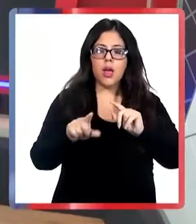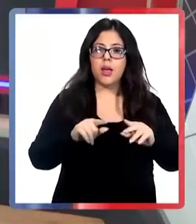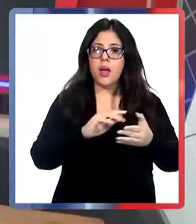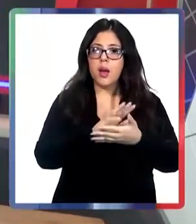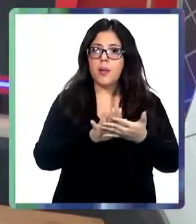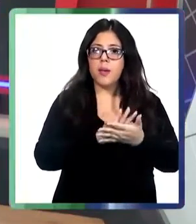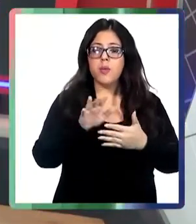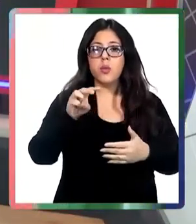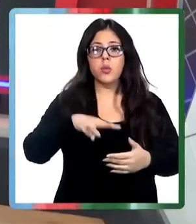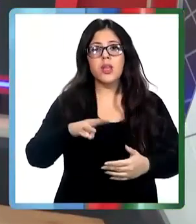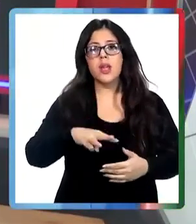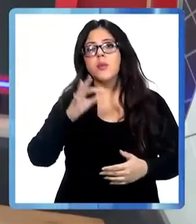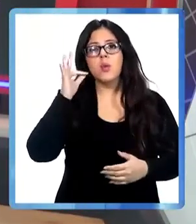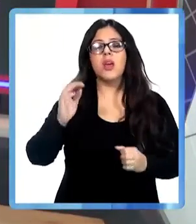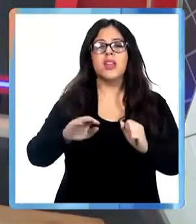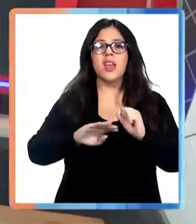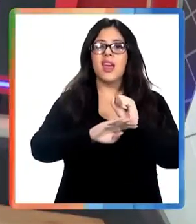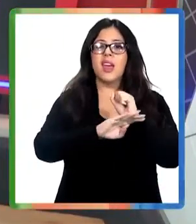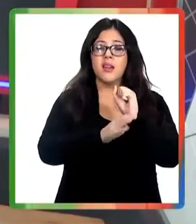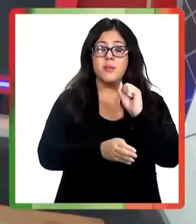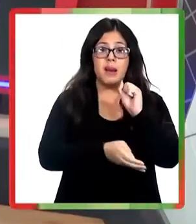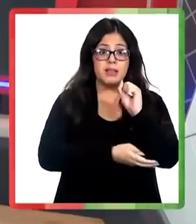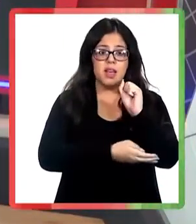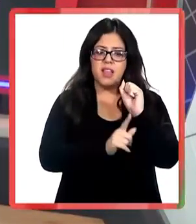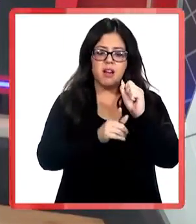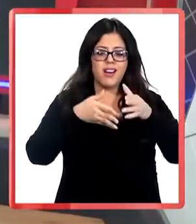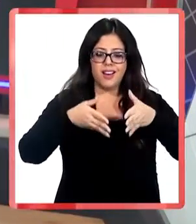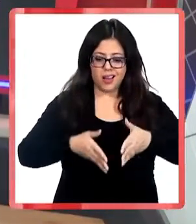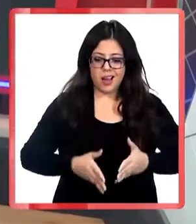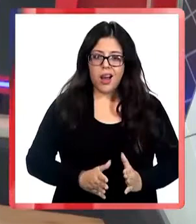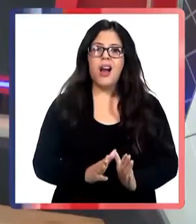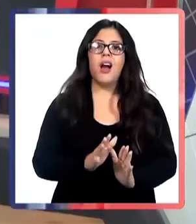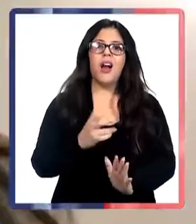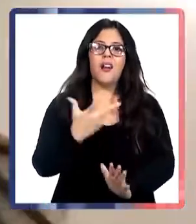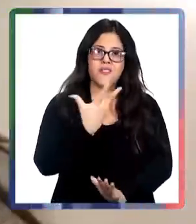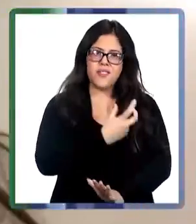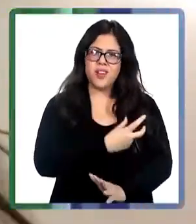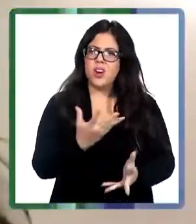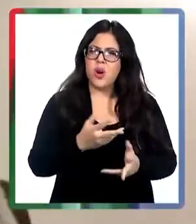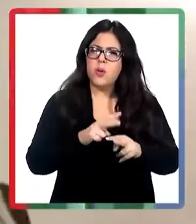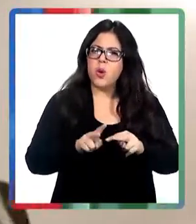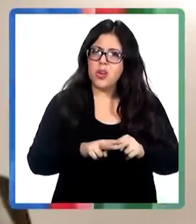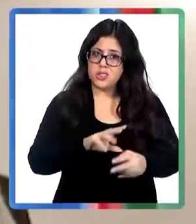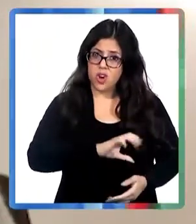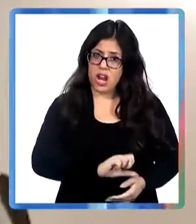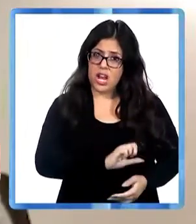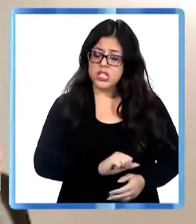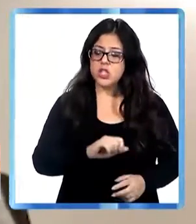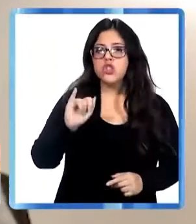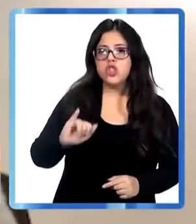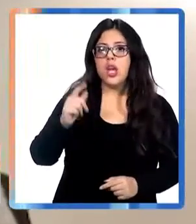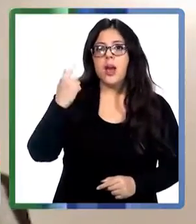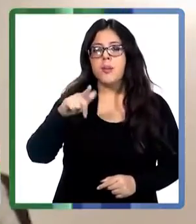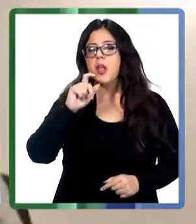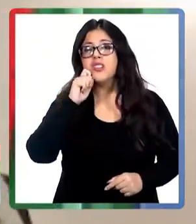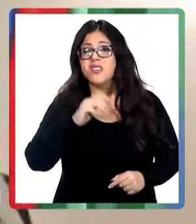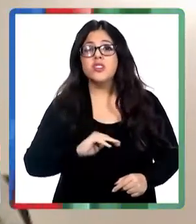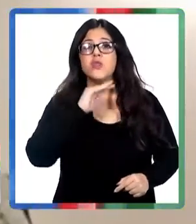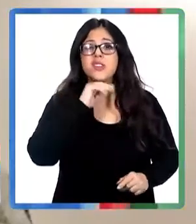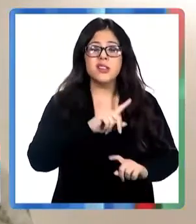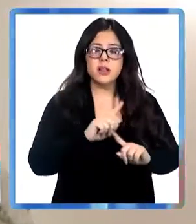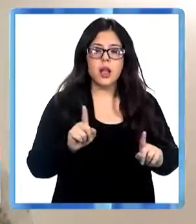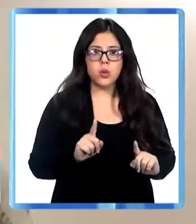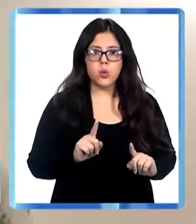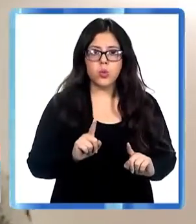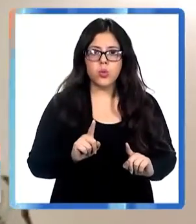el caso de una mamá que se vacunó después? ¿Puede ser a través de la leche, por ejemplo? Sí, sin embargo, no es una cantidad